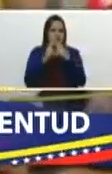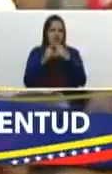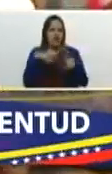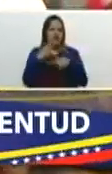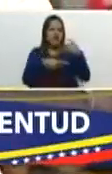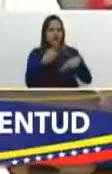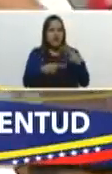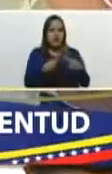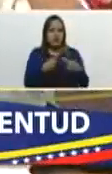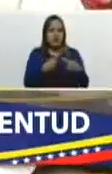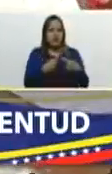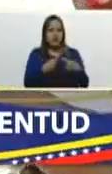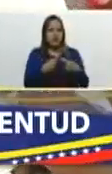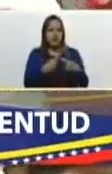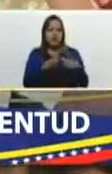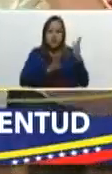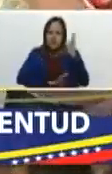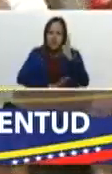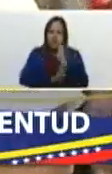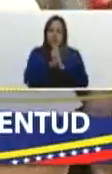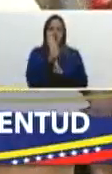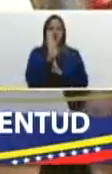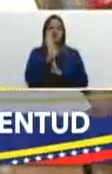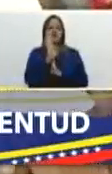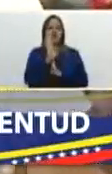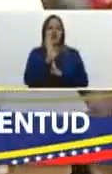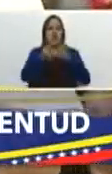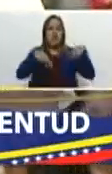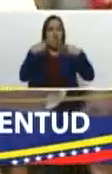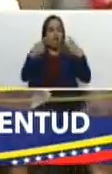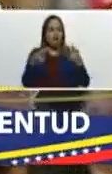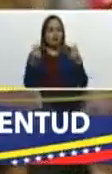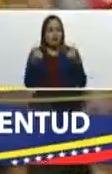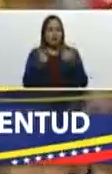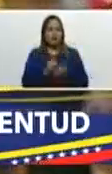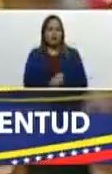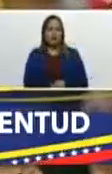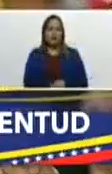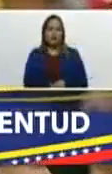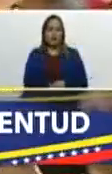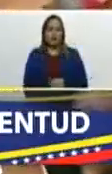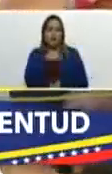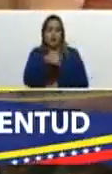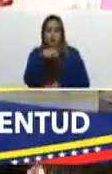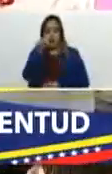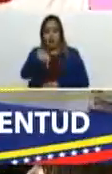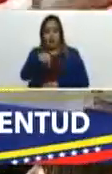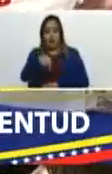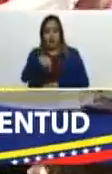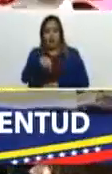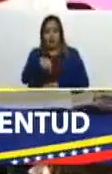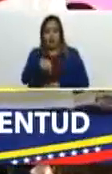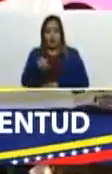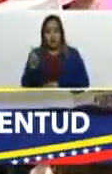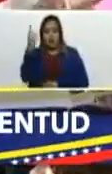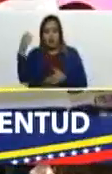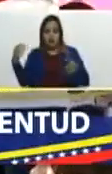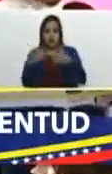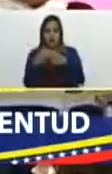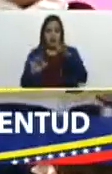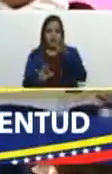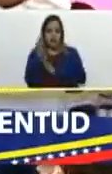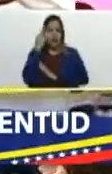proceso de desarrollo y de recuperación económica. Y es por eso que desde acá, desde este primer Congreso